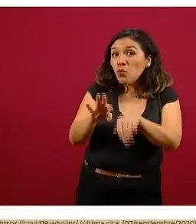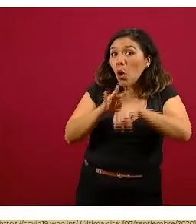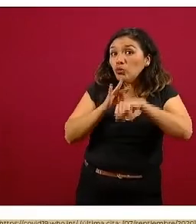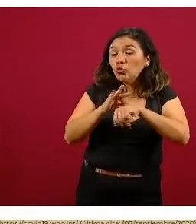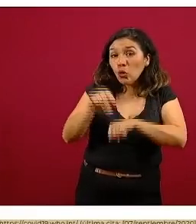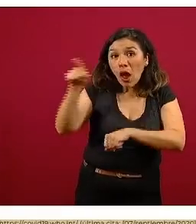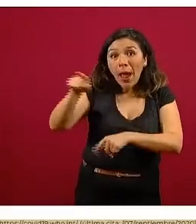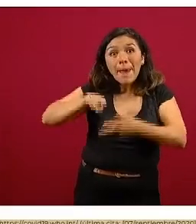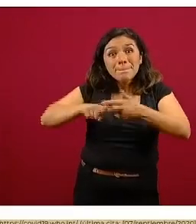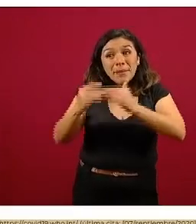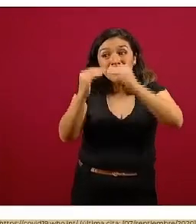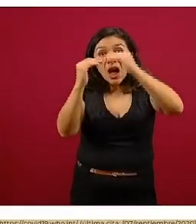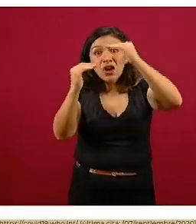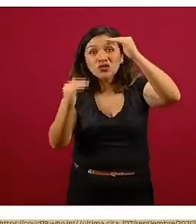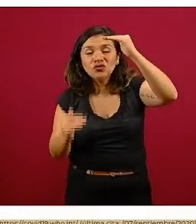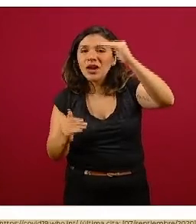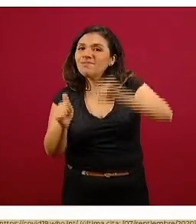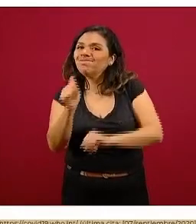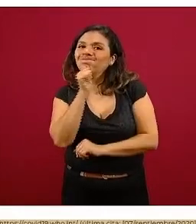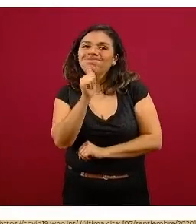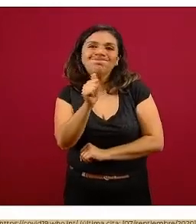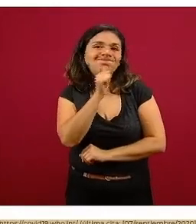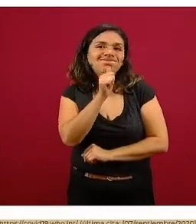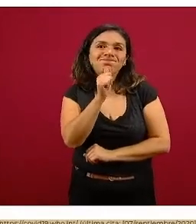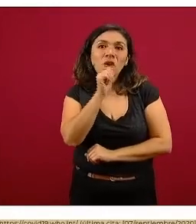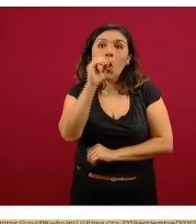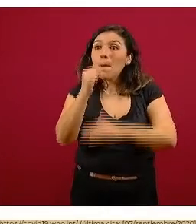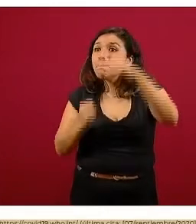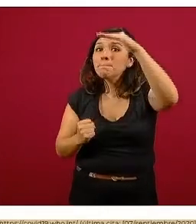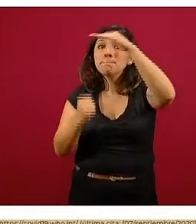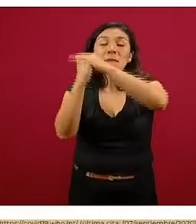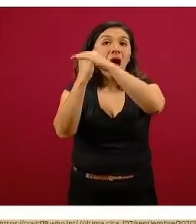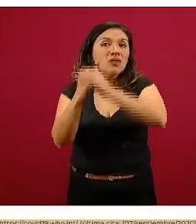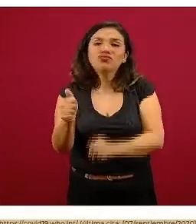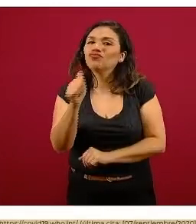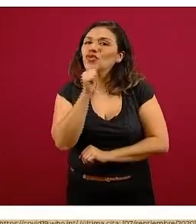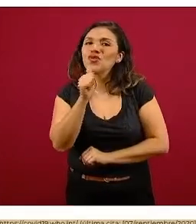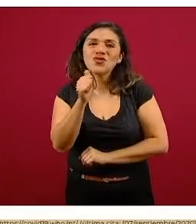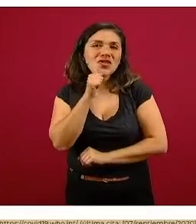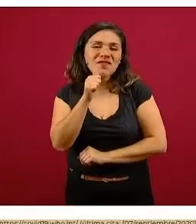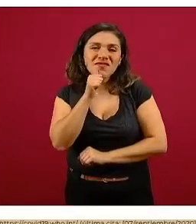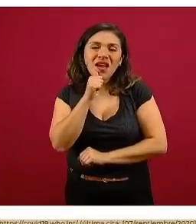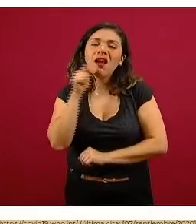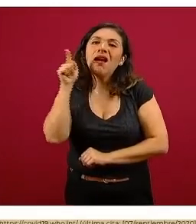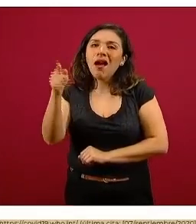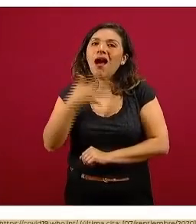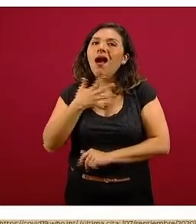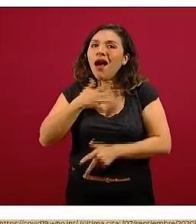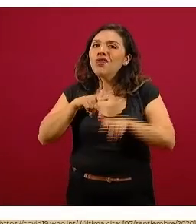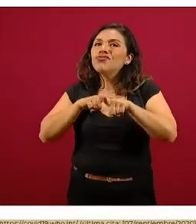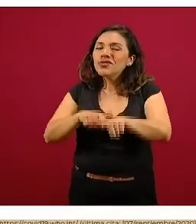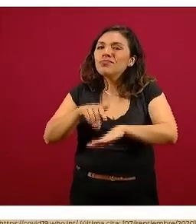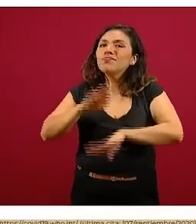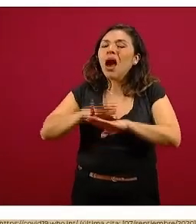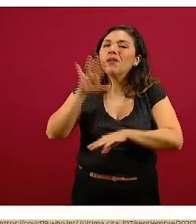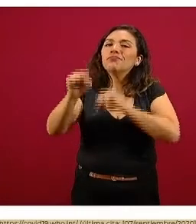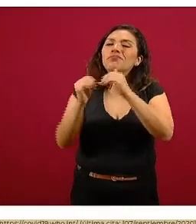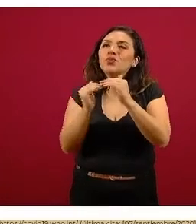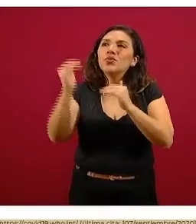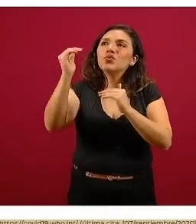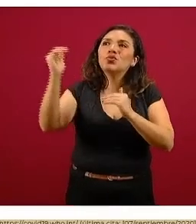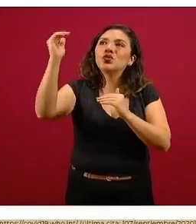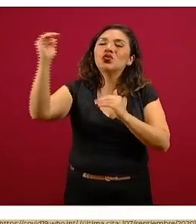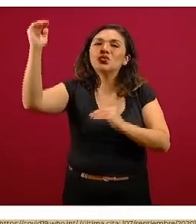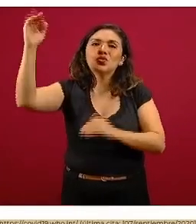Argentina pudiera estar o hubiera ya llegado a su acme, a su pico y pudiera empezar un descenso. Todavía está en una